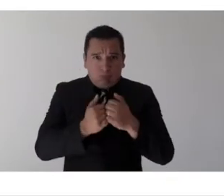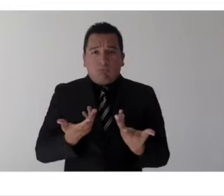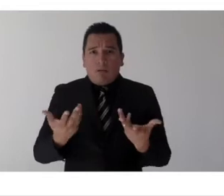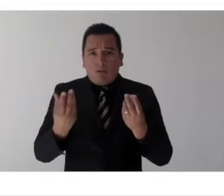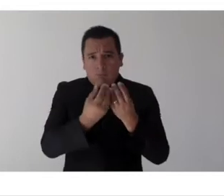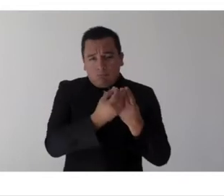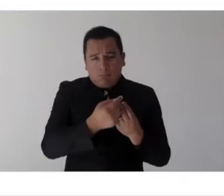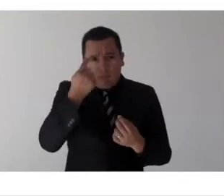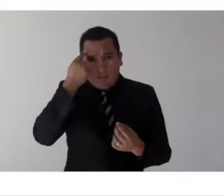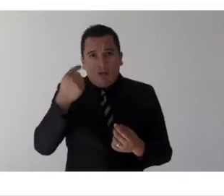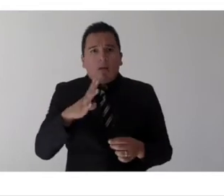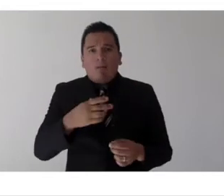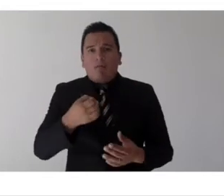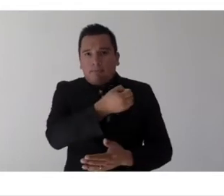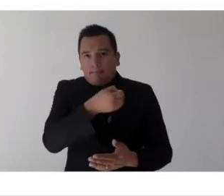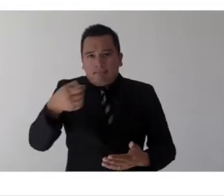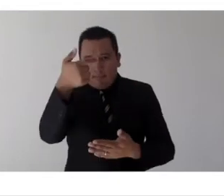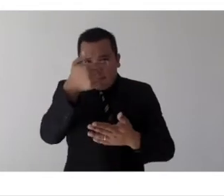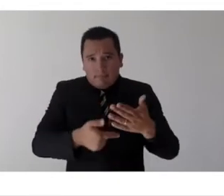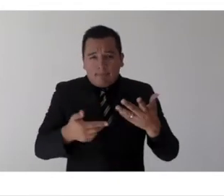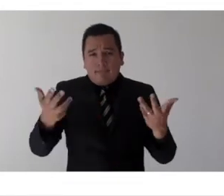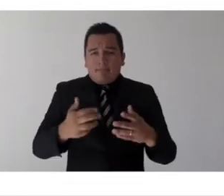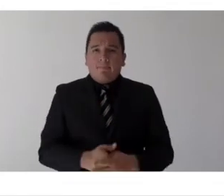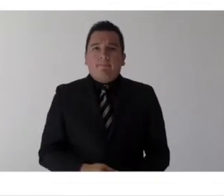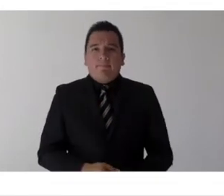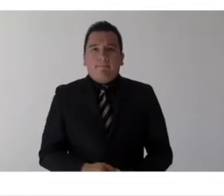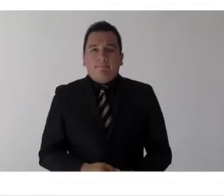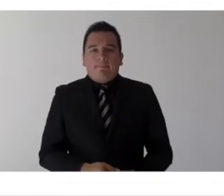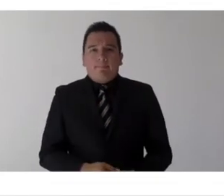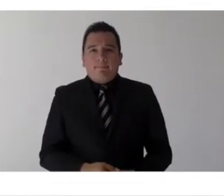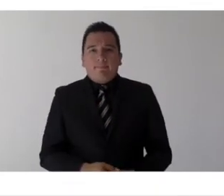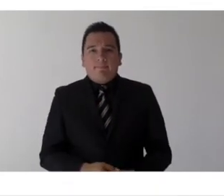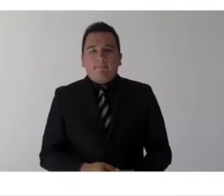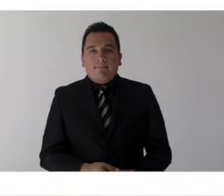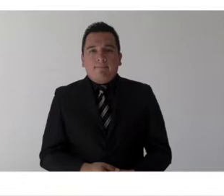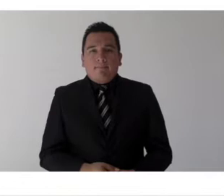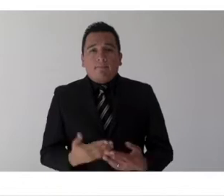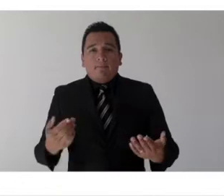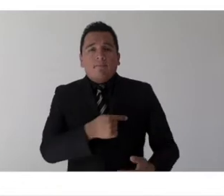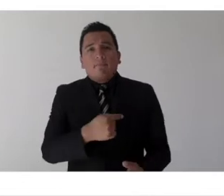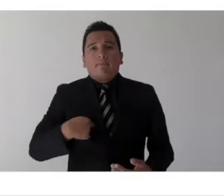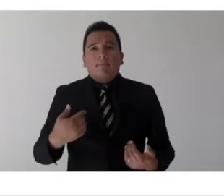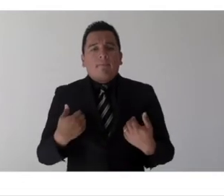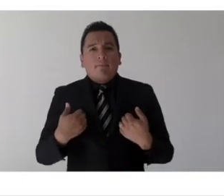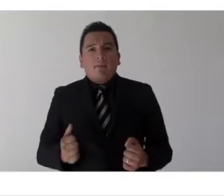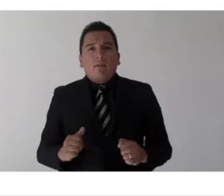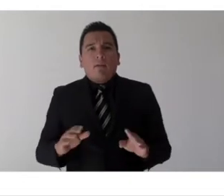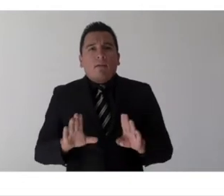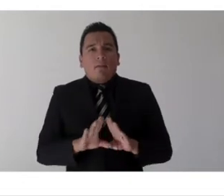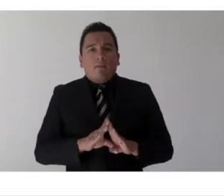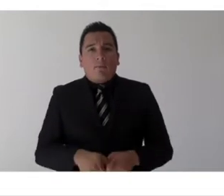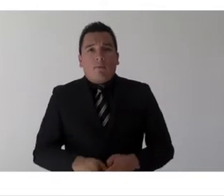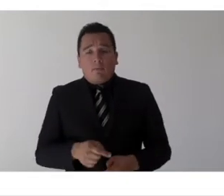agendas estatales, y con el cambio de operación de nosotros, lo que decidimos es no funcionar solo a través de